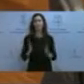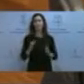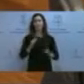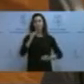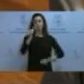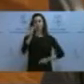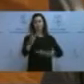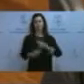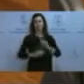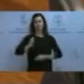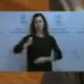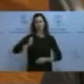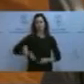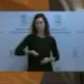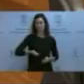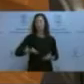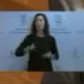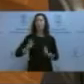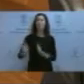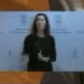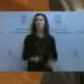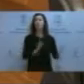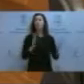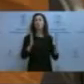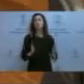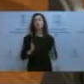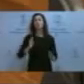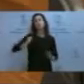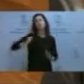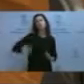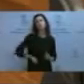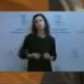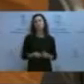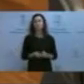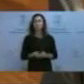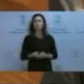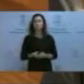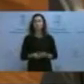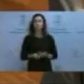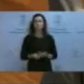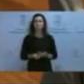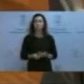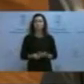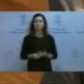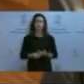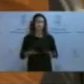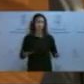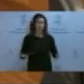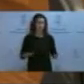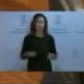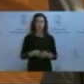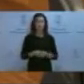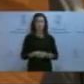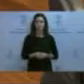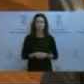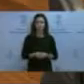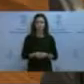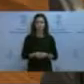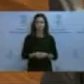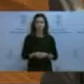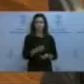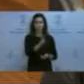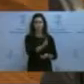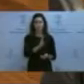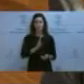de la sentencia. Se difiere a la fase de ejecución de la sentencia. Consecuentemente, tendrá que convenir conmigo que en